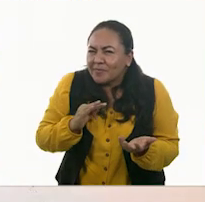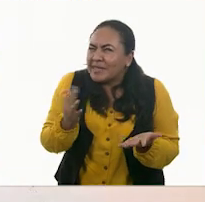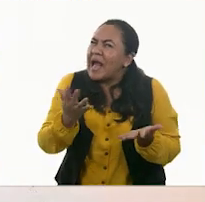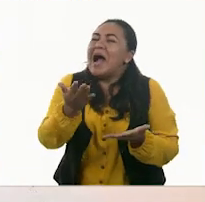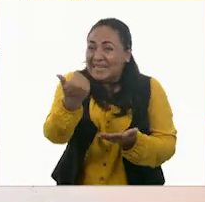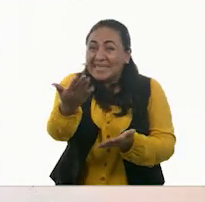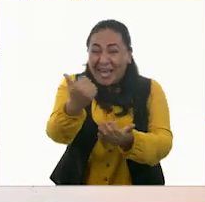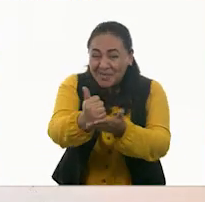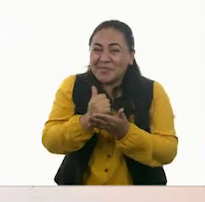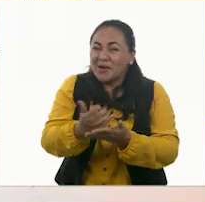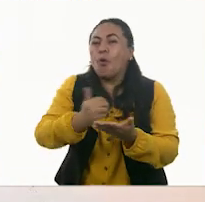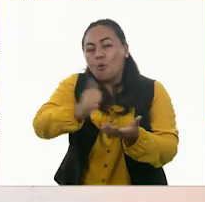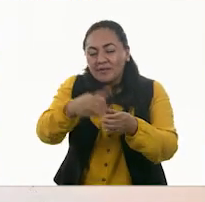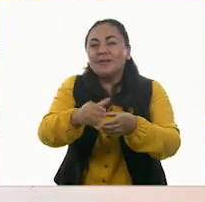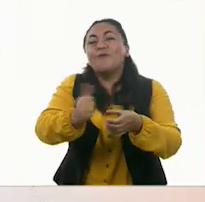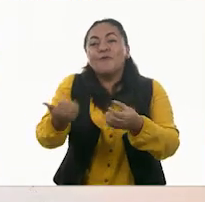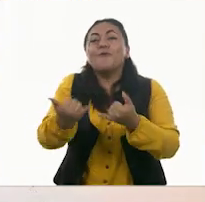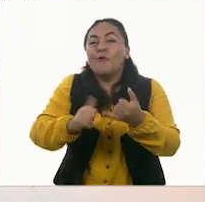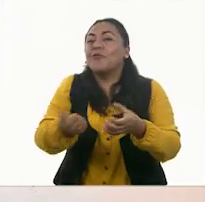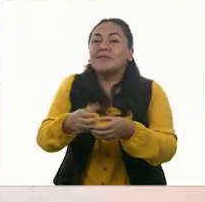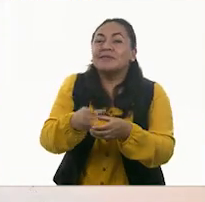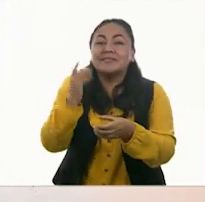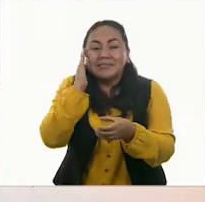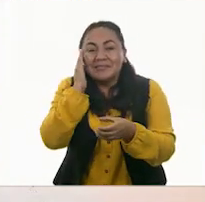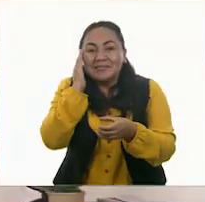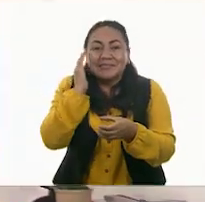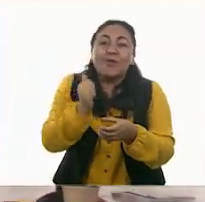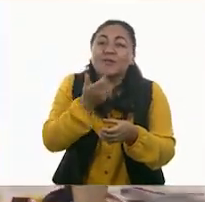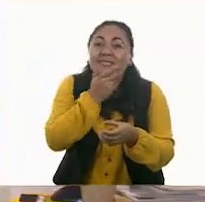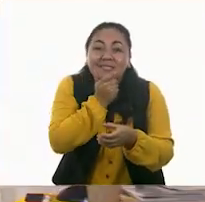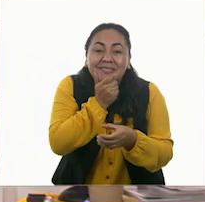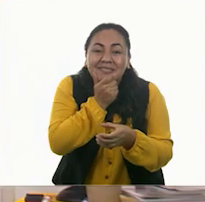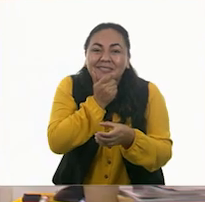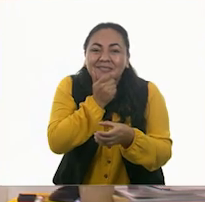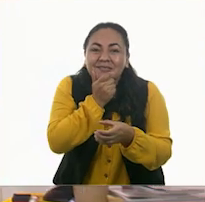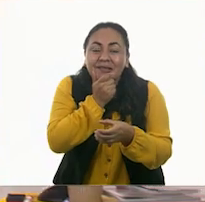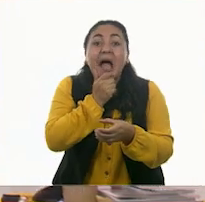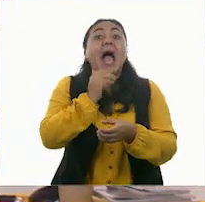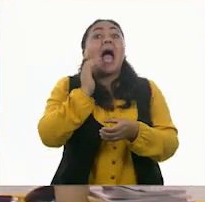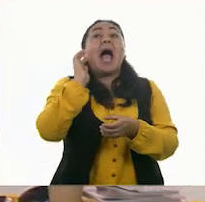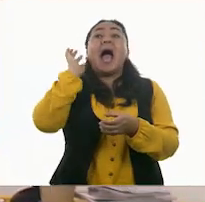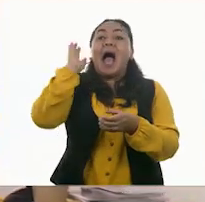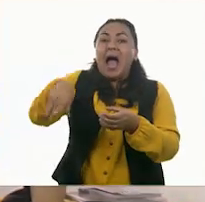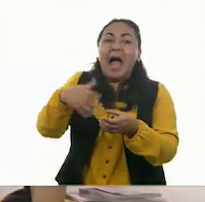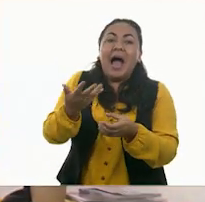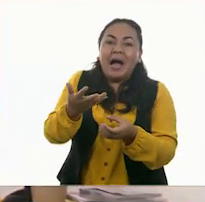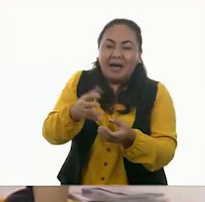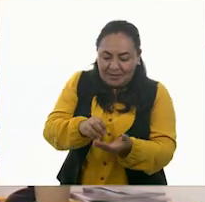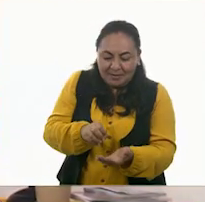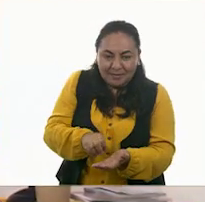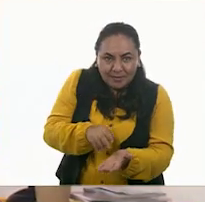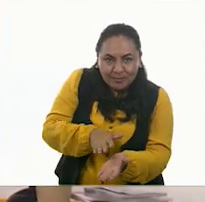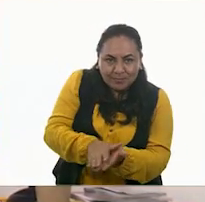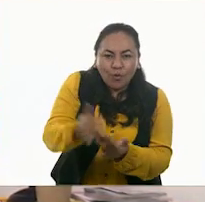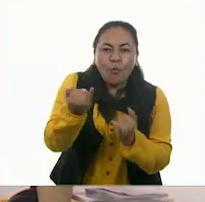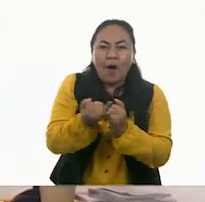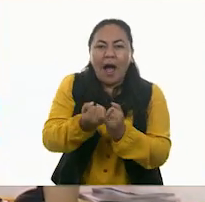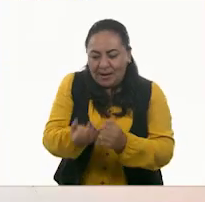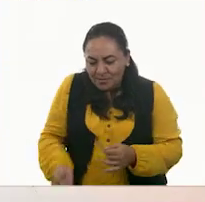pues ayúdenme, amigos. ¿Qué podemos hacer? Lo acabamos de hacer. Podemos... claro, rodarlo. Venga. Como